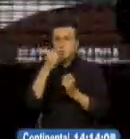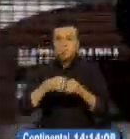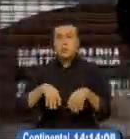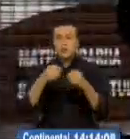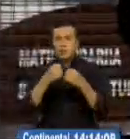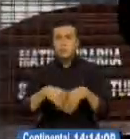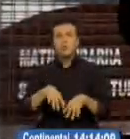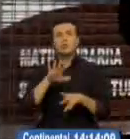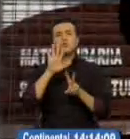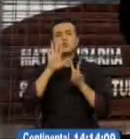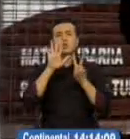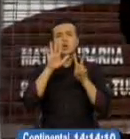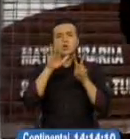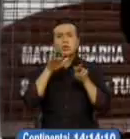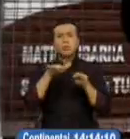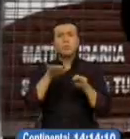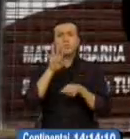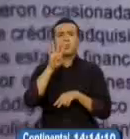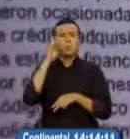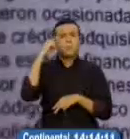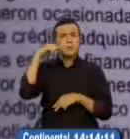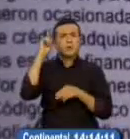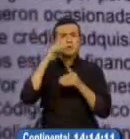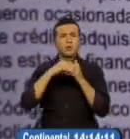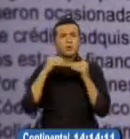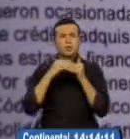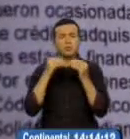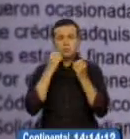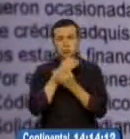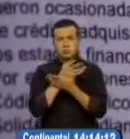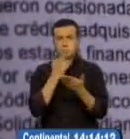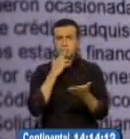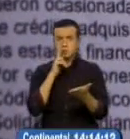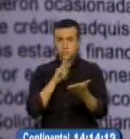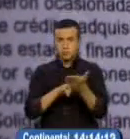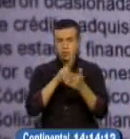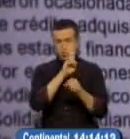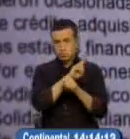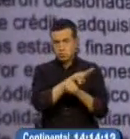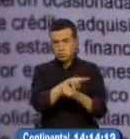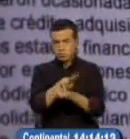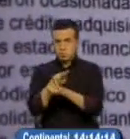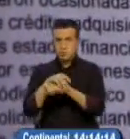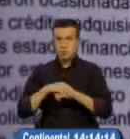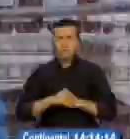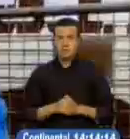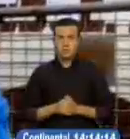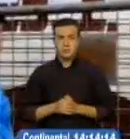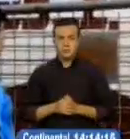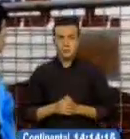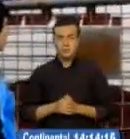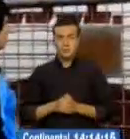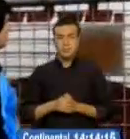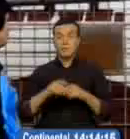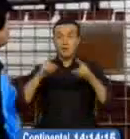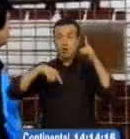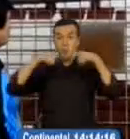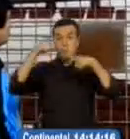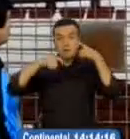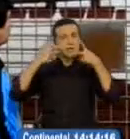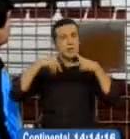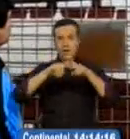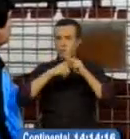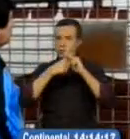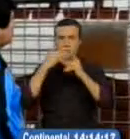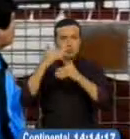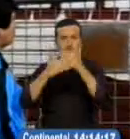por 7.4 millones de dólares, según un comunicado de la superintendencia. Esencia Indígena entró en un